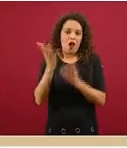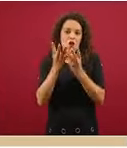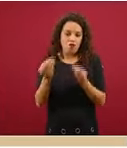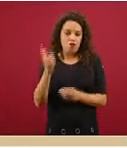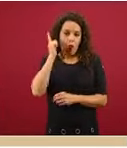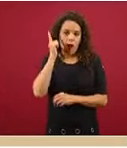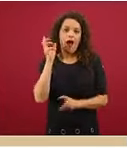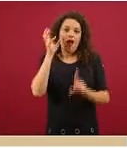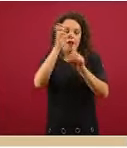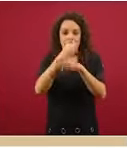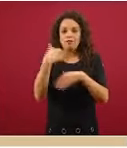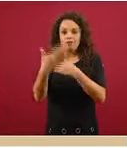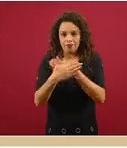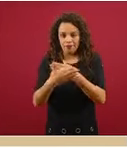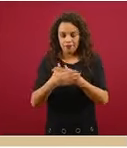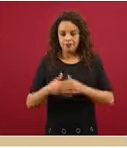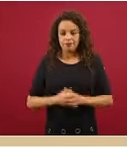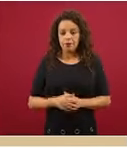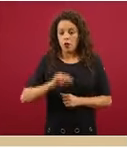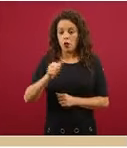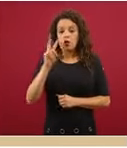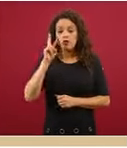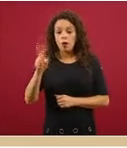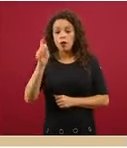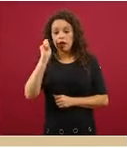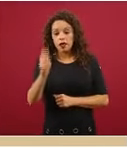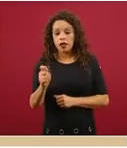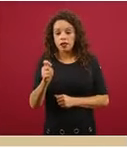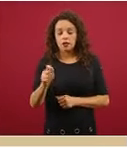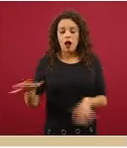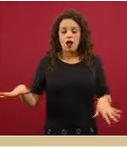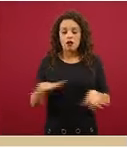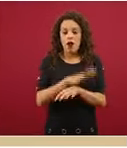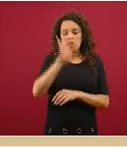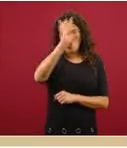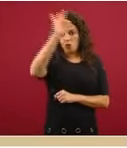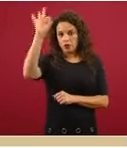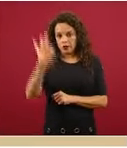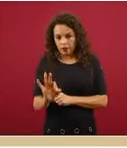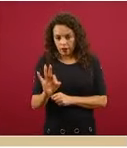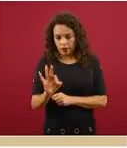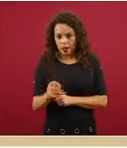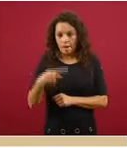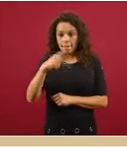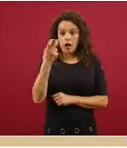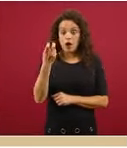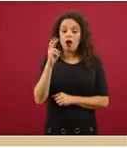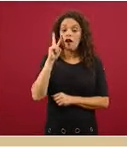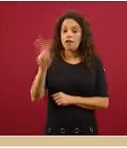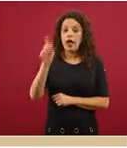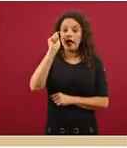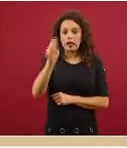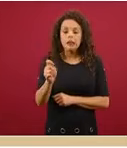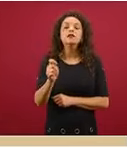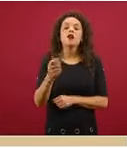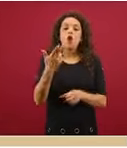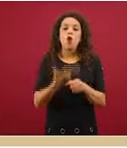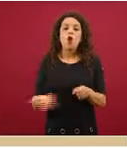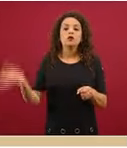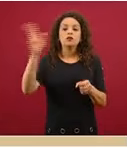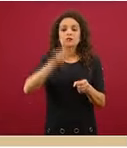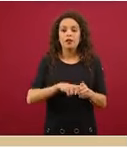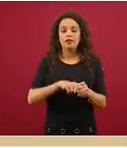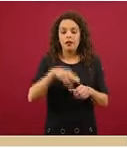la siguiente, es también el porcentaje de cambio, pero en este caso ahora de las hospitalizaciones, y aquí todavía